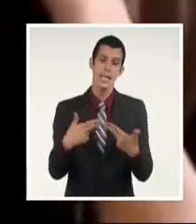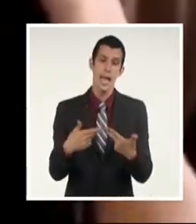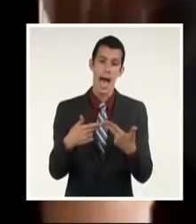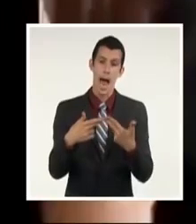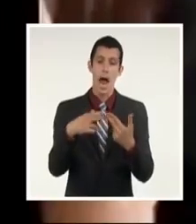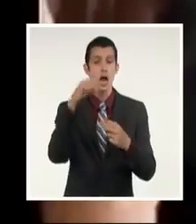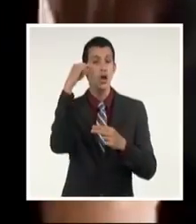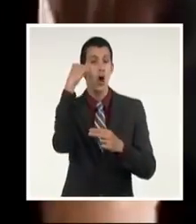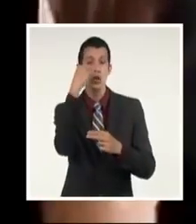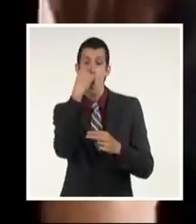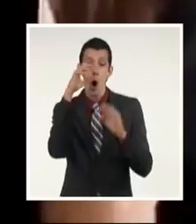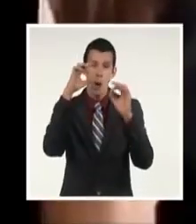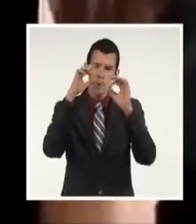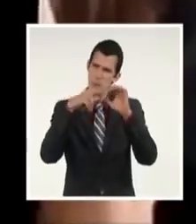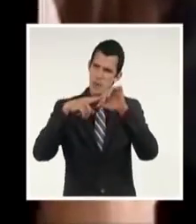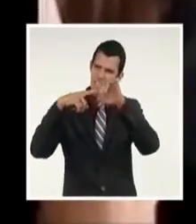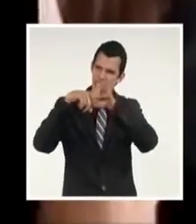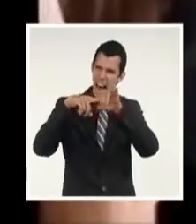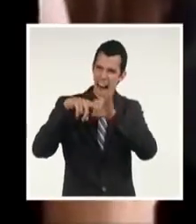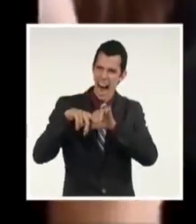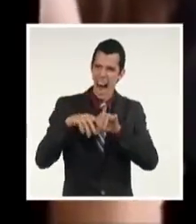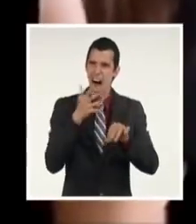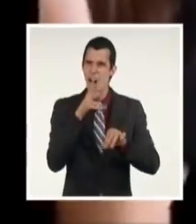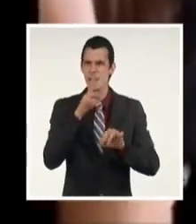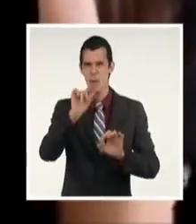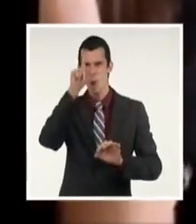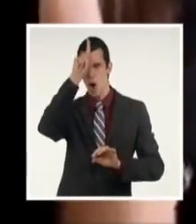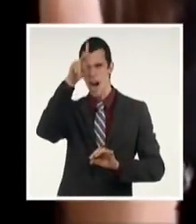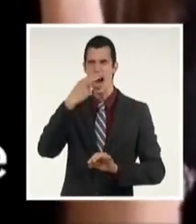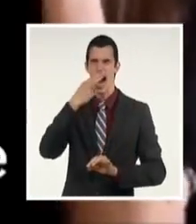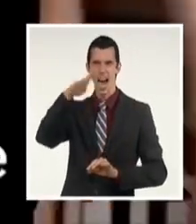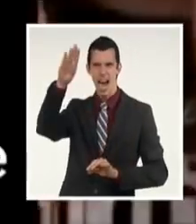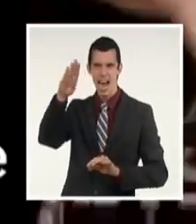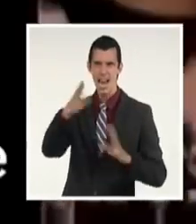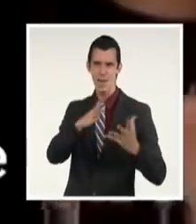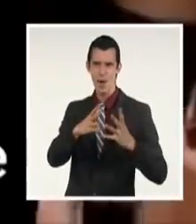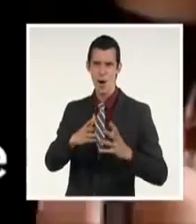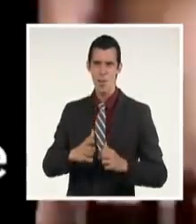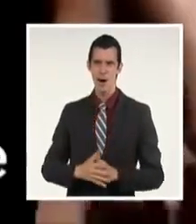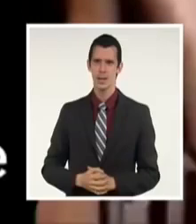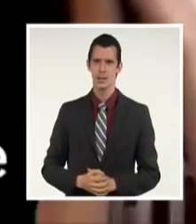terror tipo Stasi alemana, tipo Gestapo Hitler,